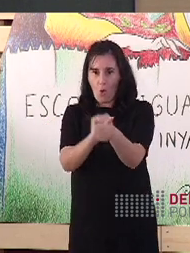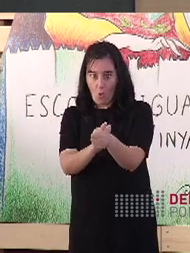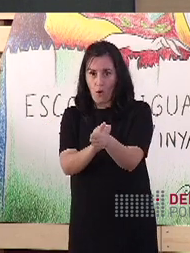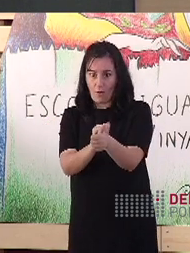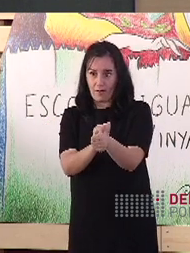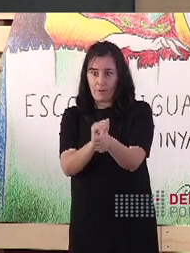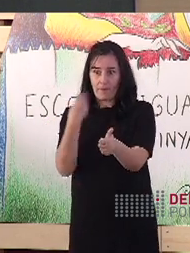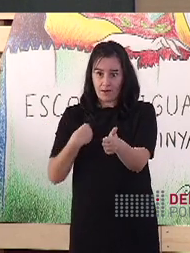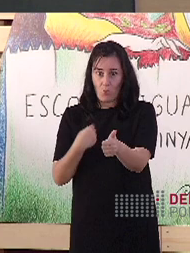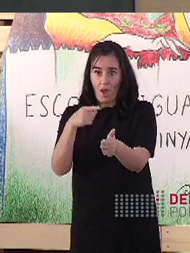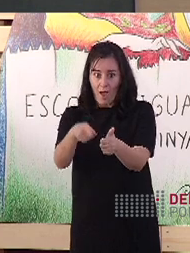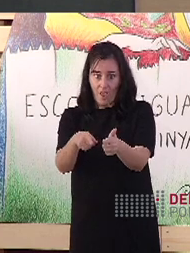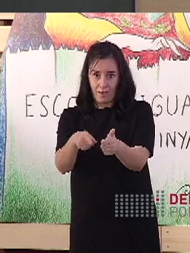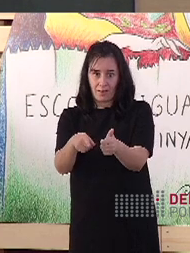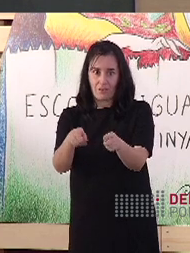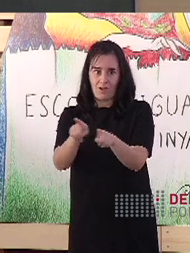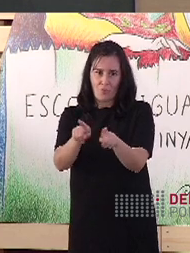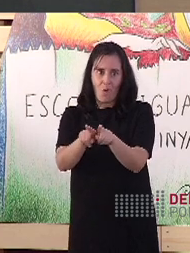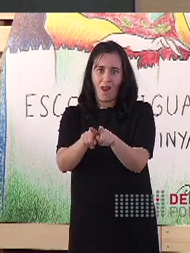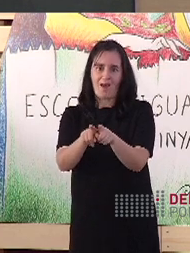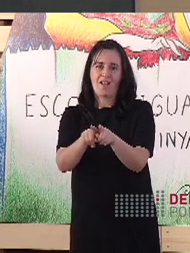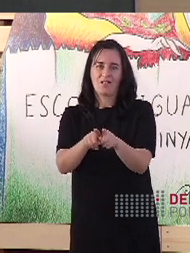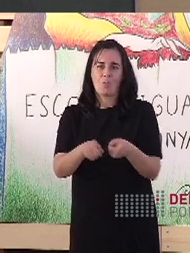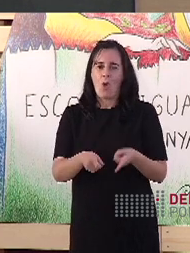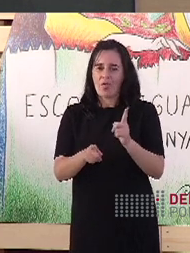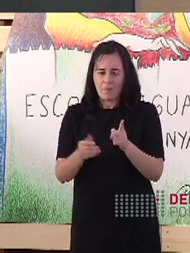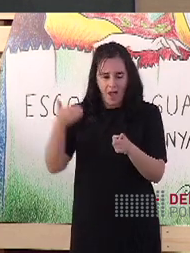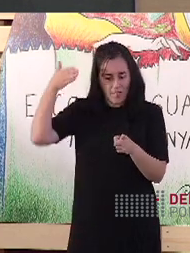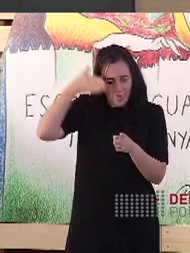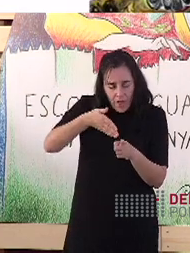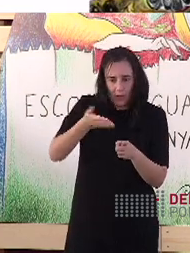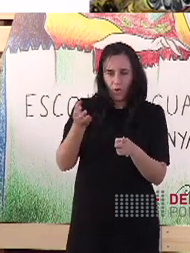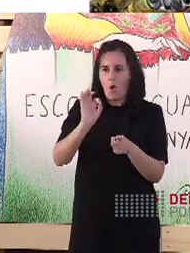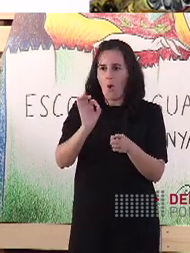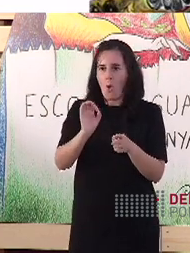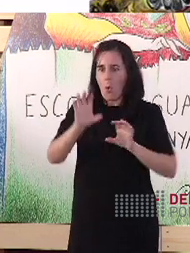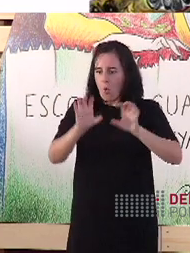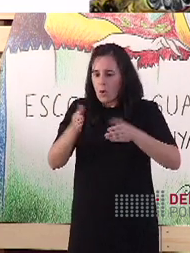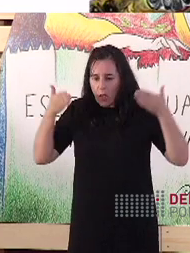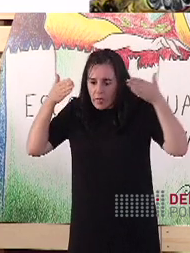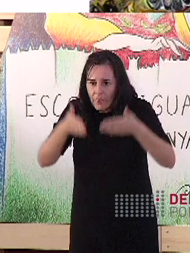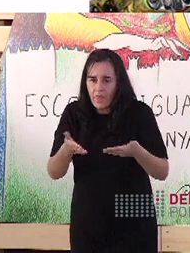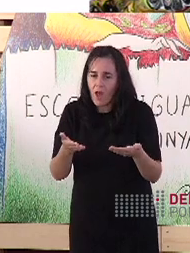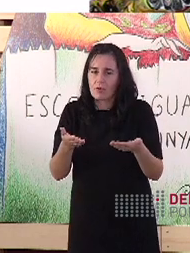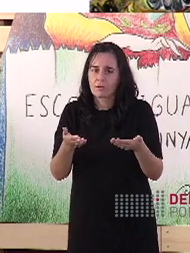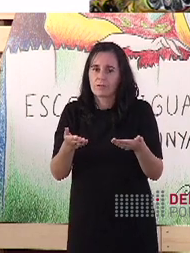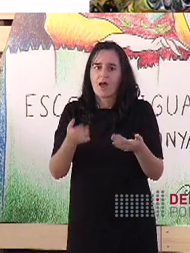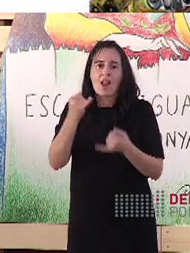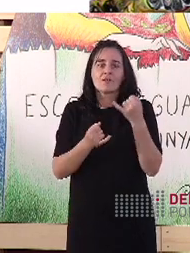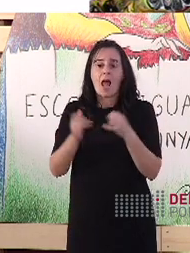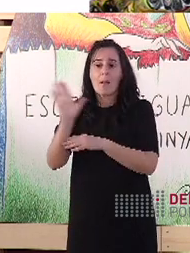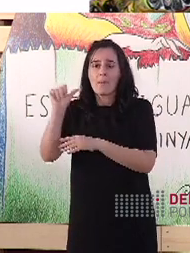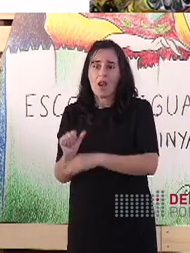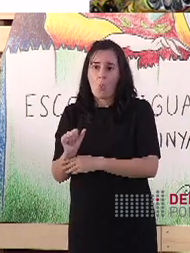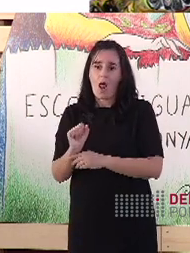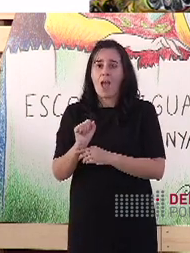pero coitocéntrico, falocéntrico, el único fin de todas las películas pornográficas es la eyaculación